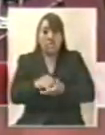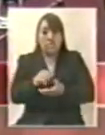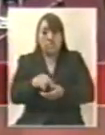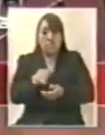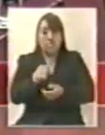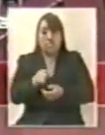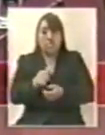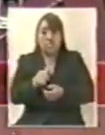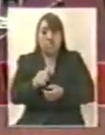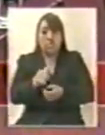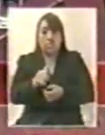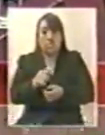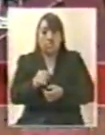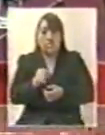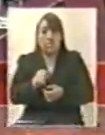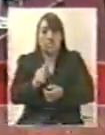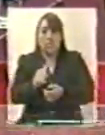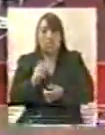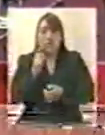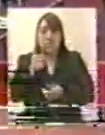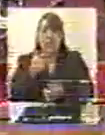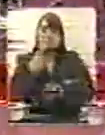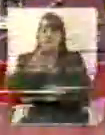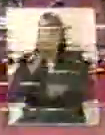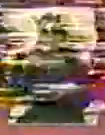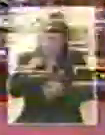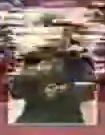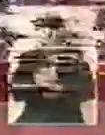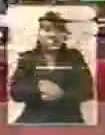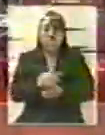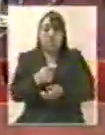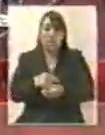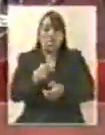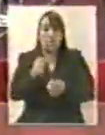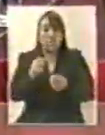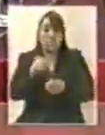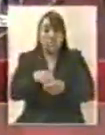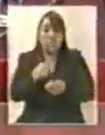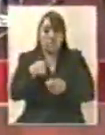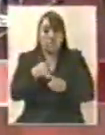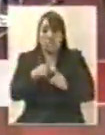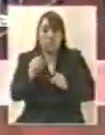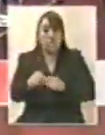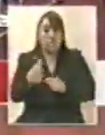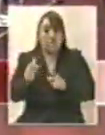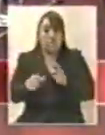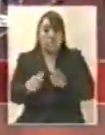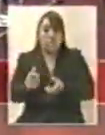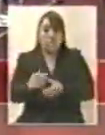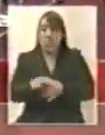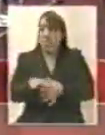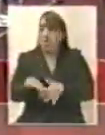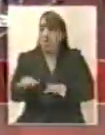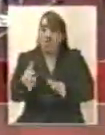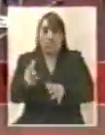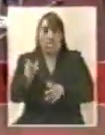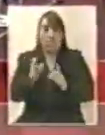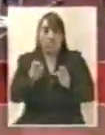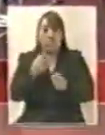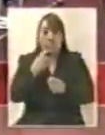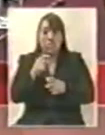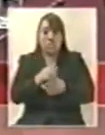conflictos internos derivados porque la propia lógica del voto preferencial requiere que el candidato se diferencie del